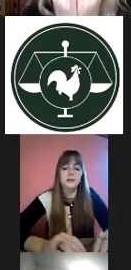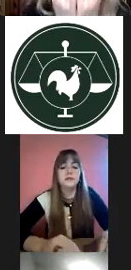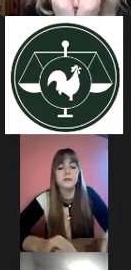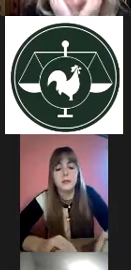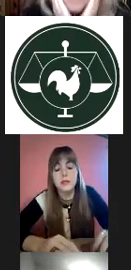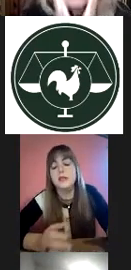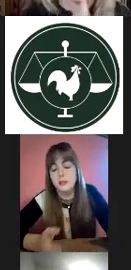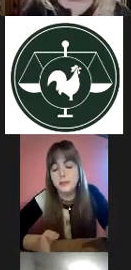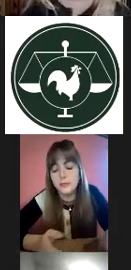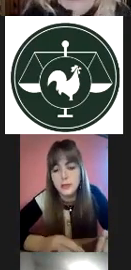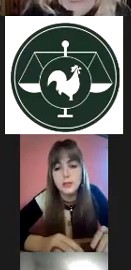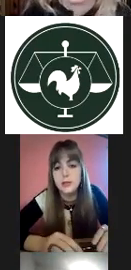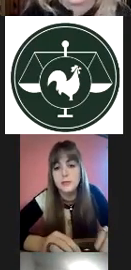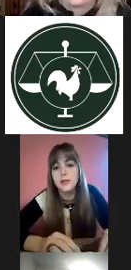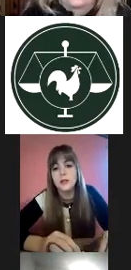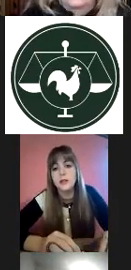Bueno,